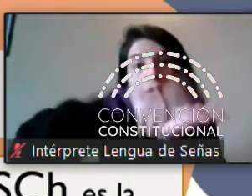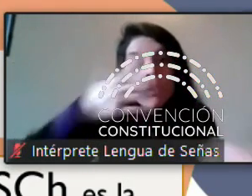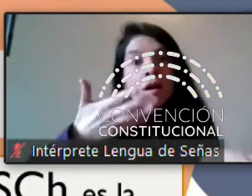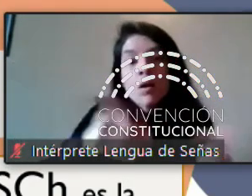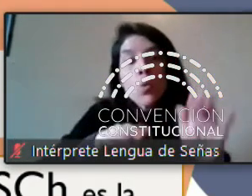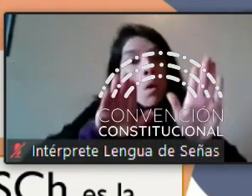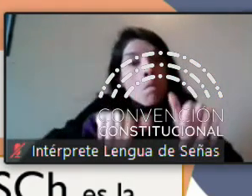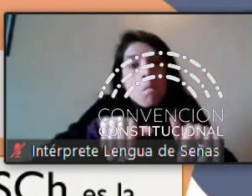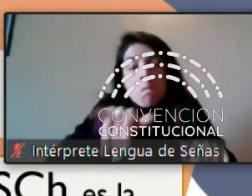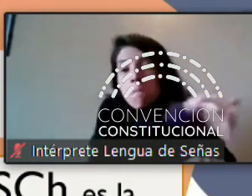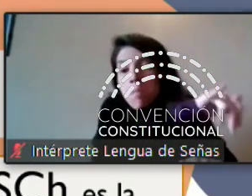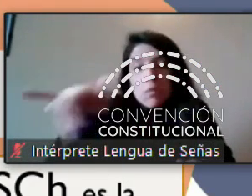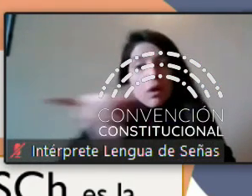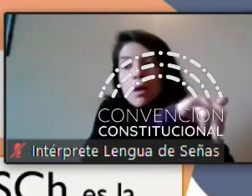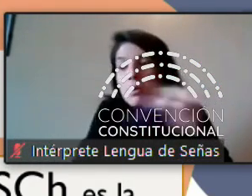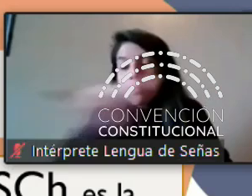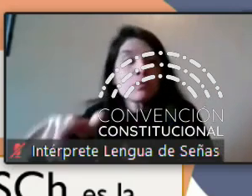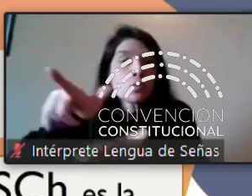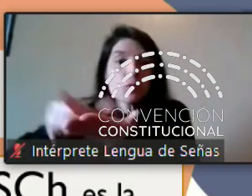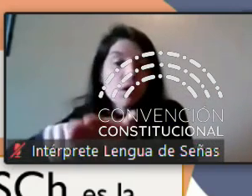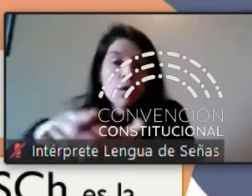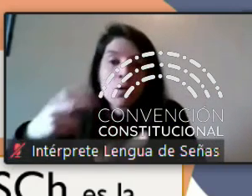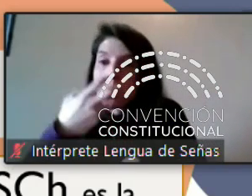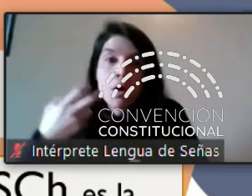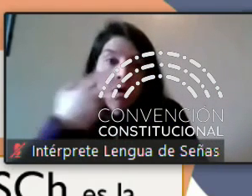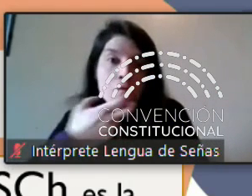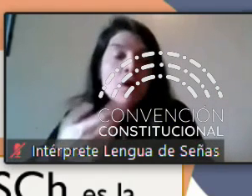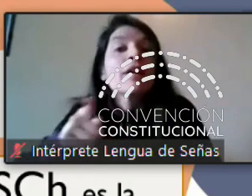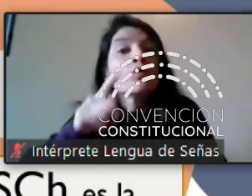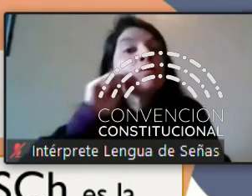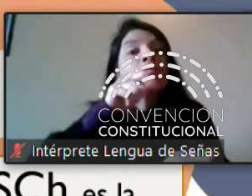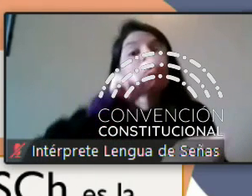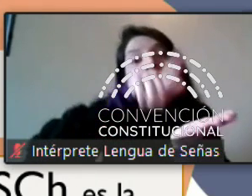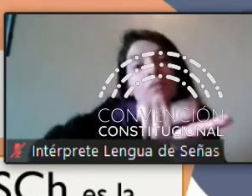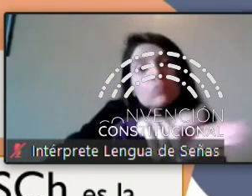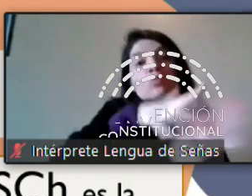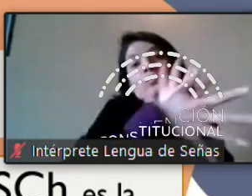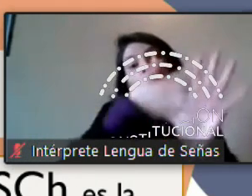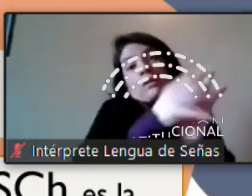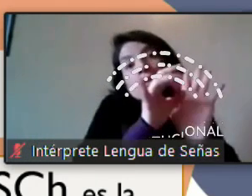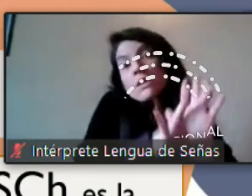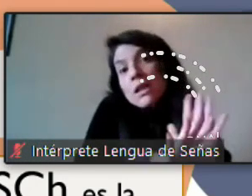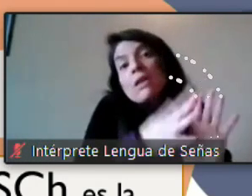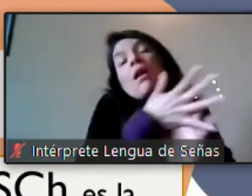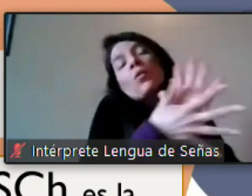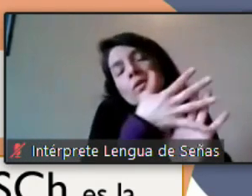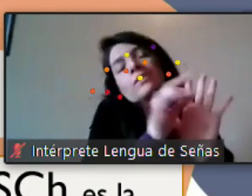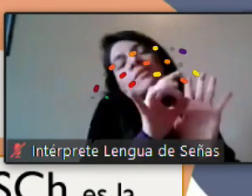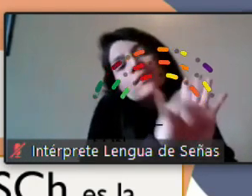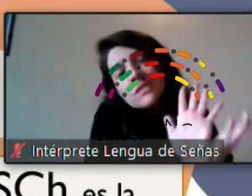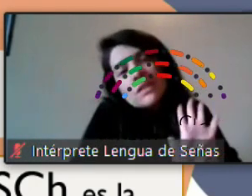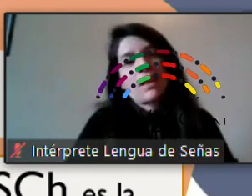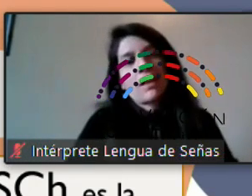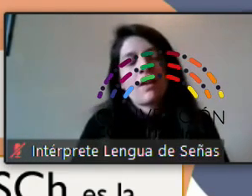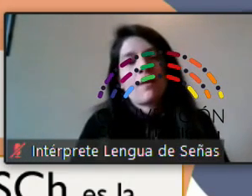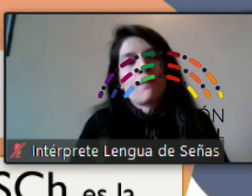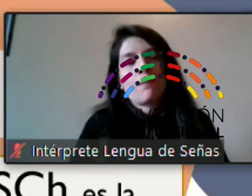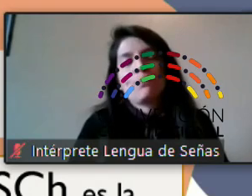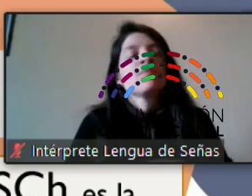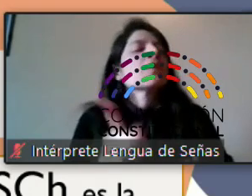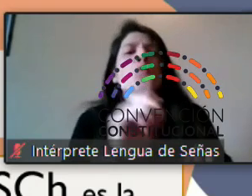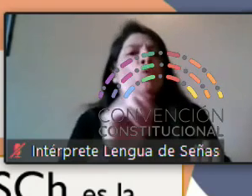las lenguas habladas y esa lengua se llama lengua de señas chilena, lengua de señas chilena. No es un medio